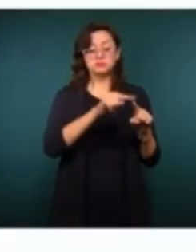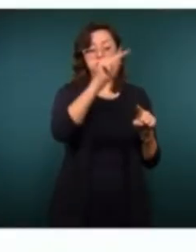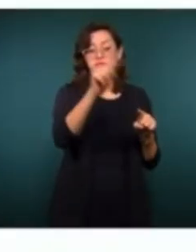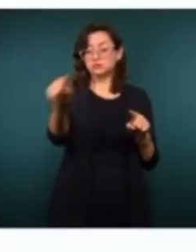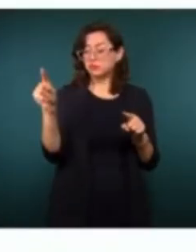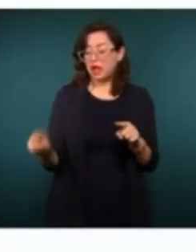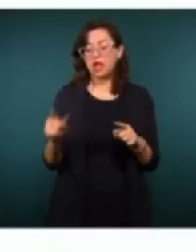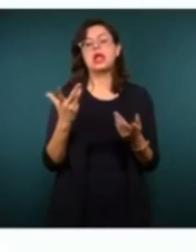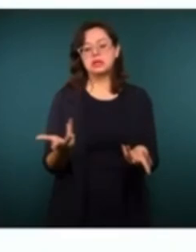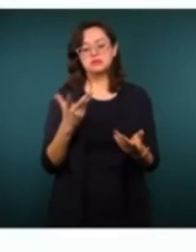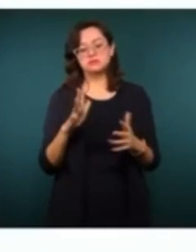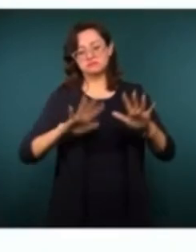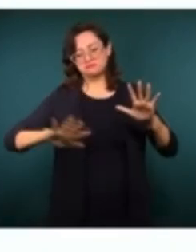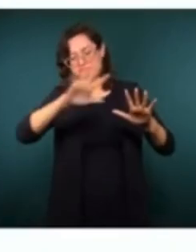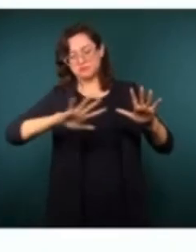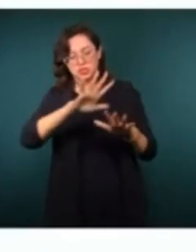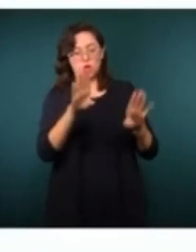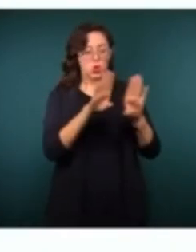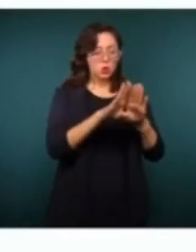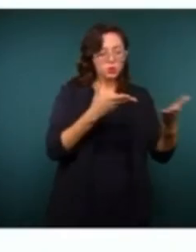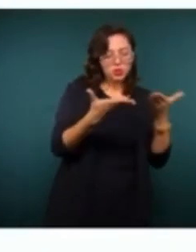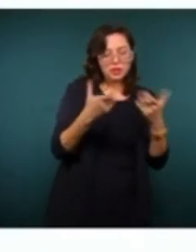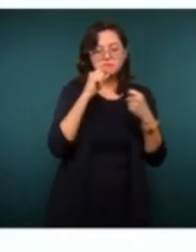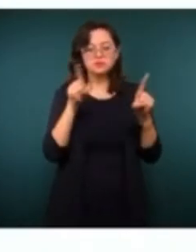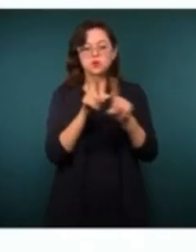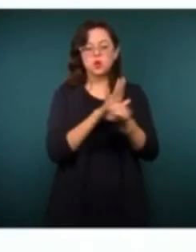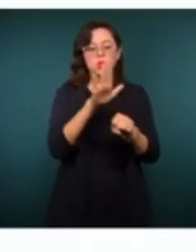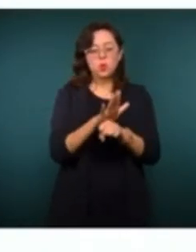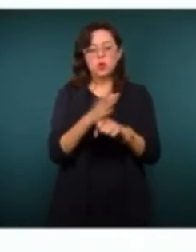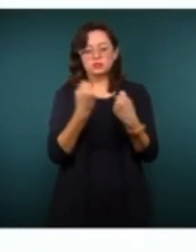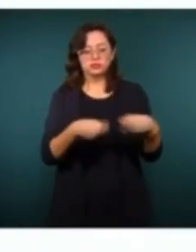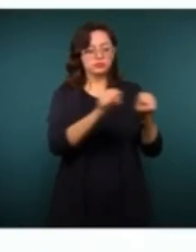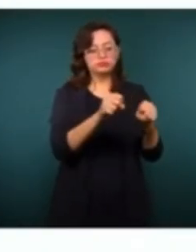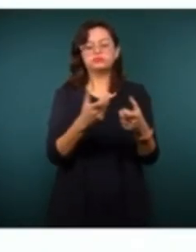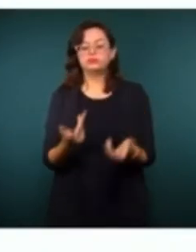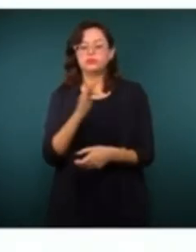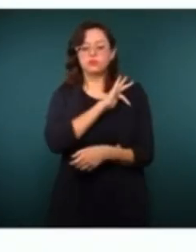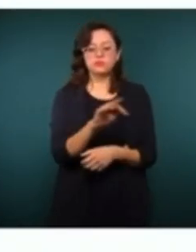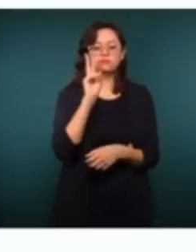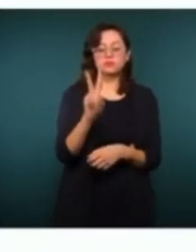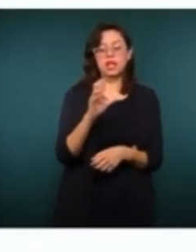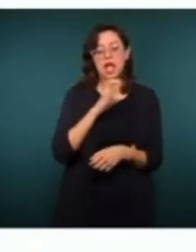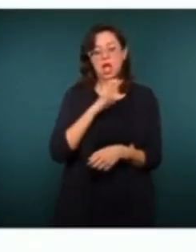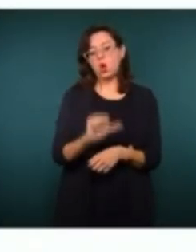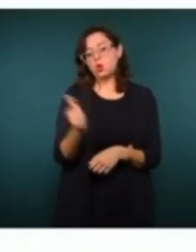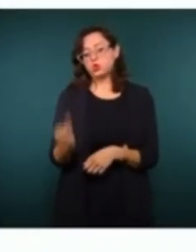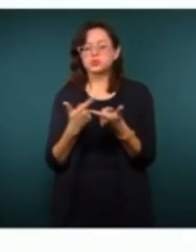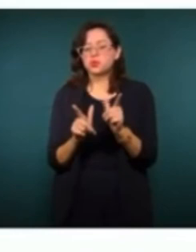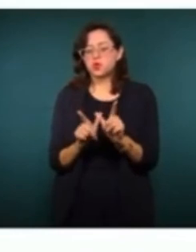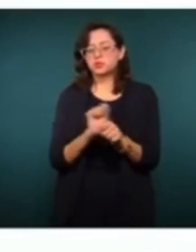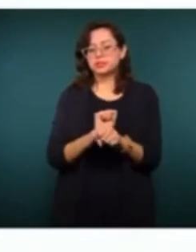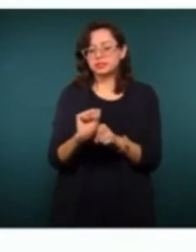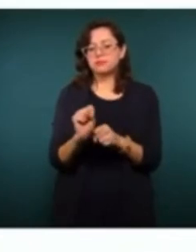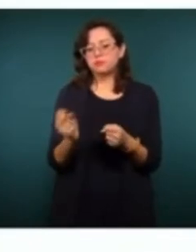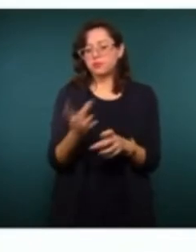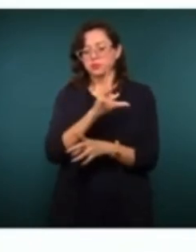influencia, cómo interactúan, qué alianzas tienen entre ellos. Aquí podemos incrementar dos grupos diferentes más que operan en la Ciudad de México.